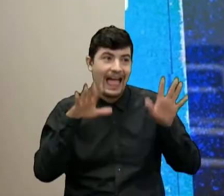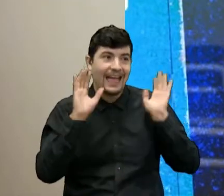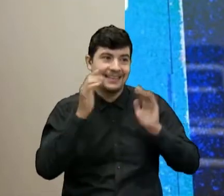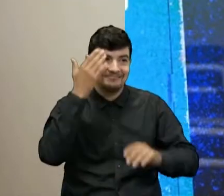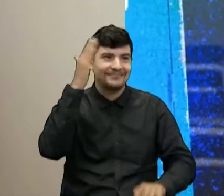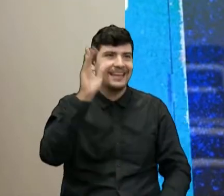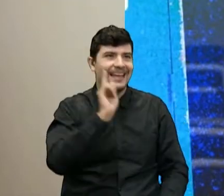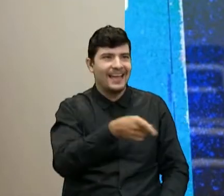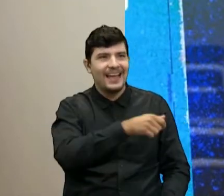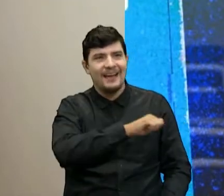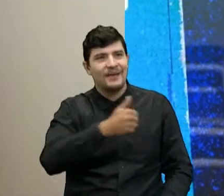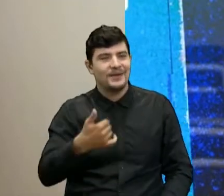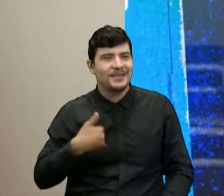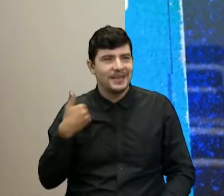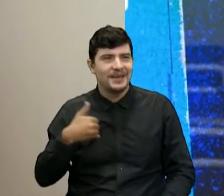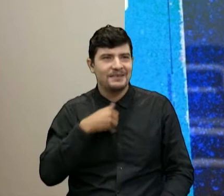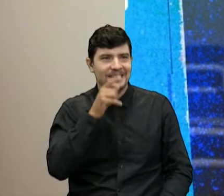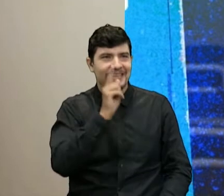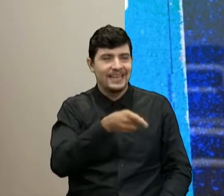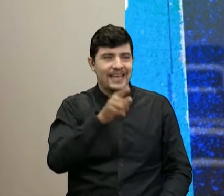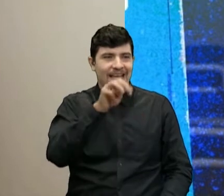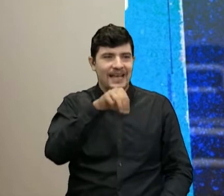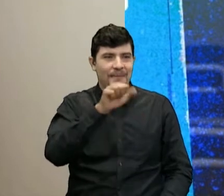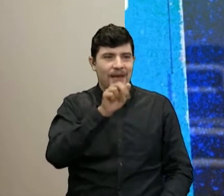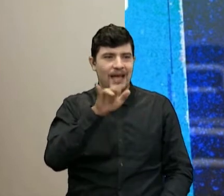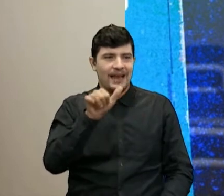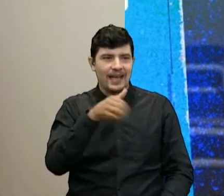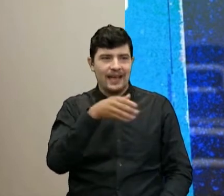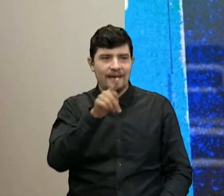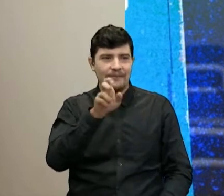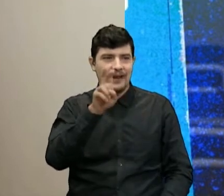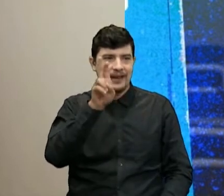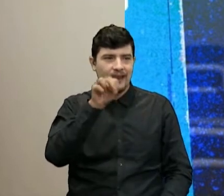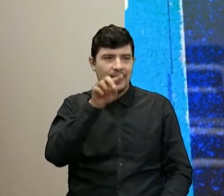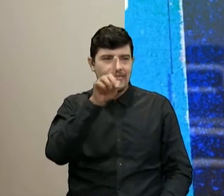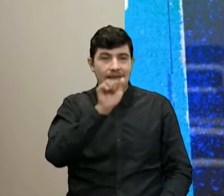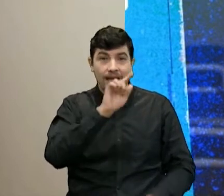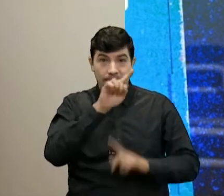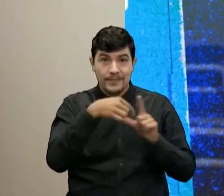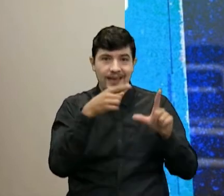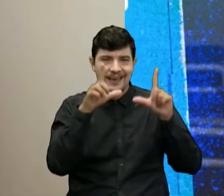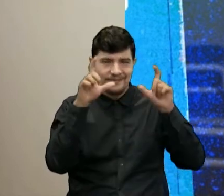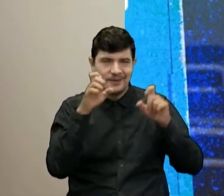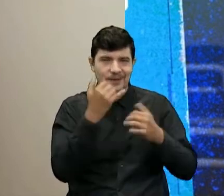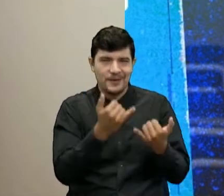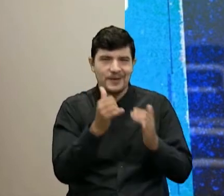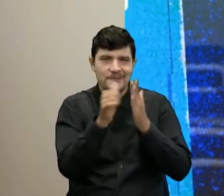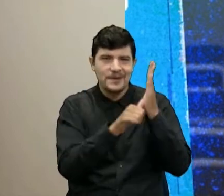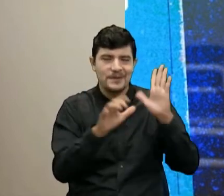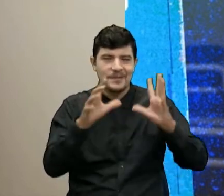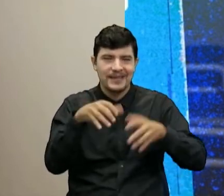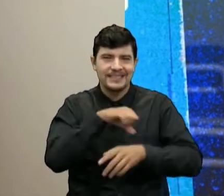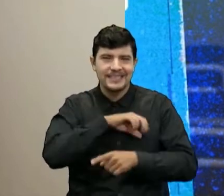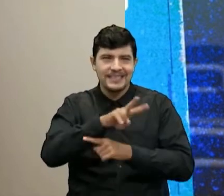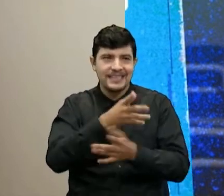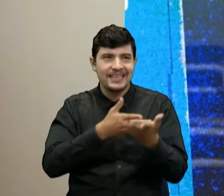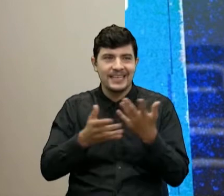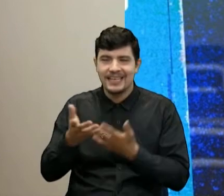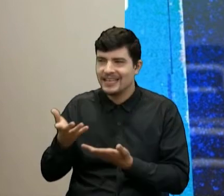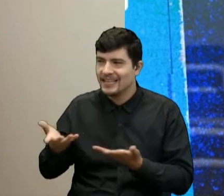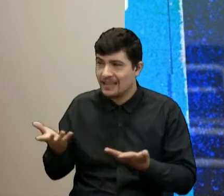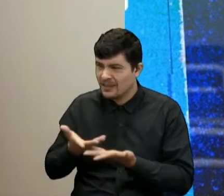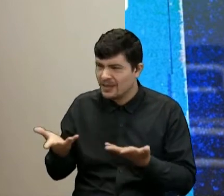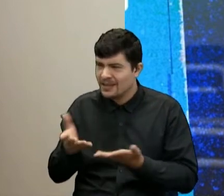Se llama María Fernanda Eh Envía esta fotografía A nuestro programa El día de hoy Es del